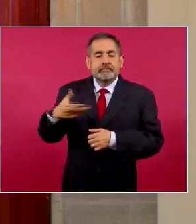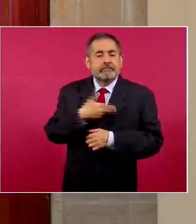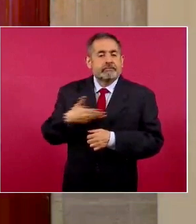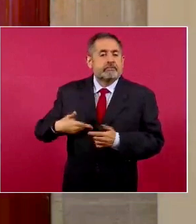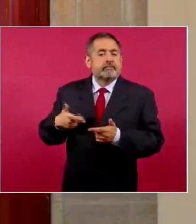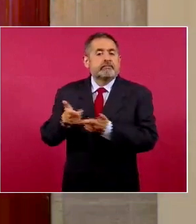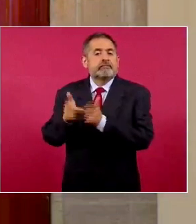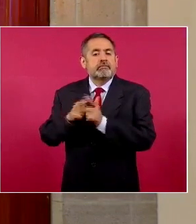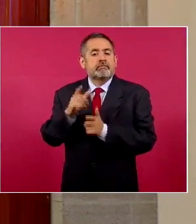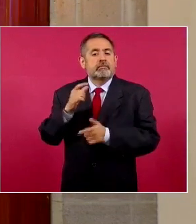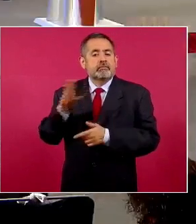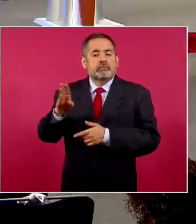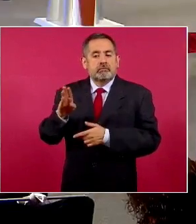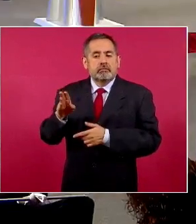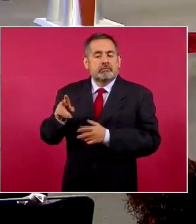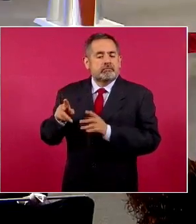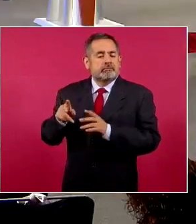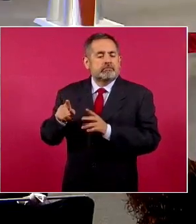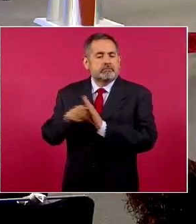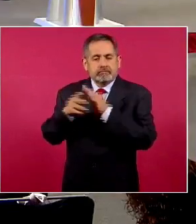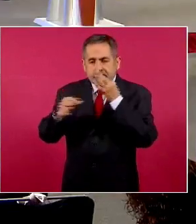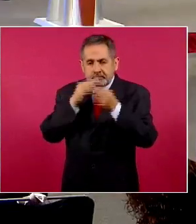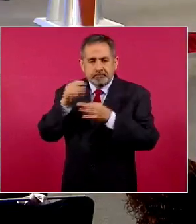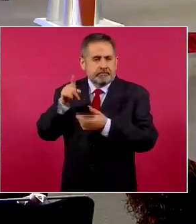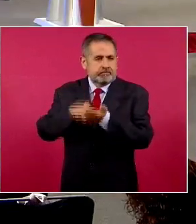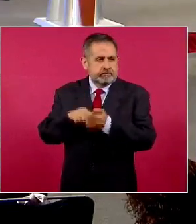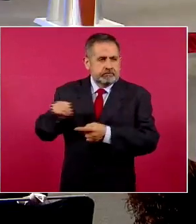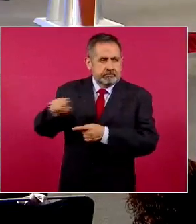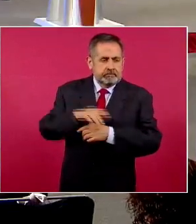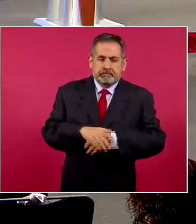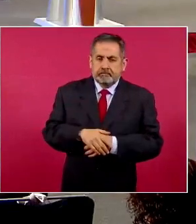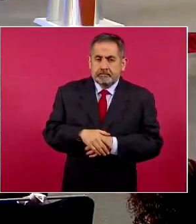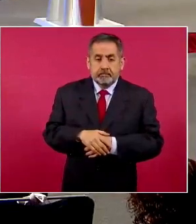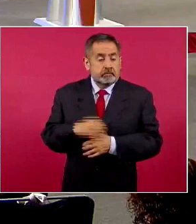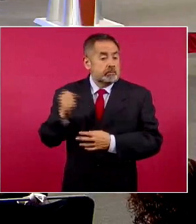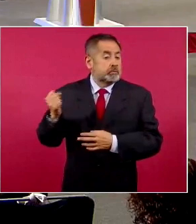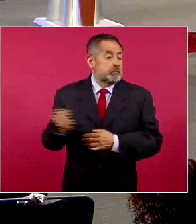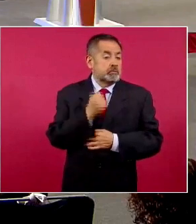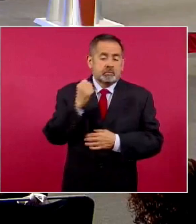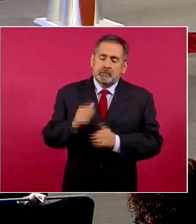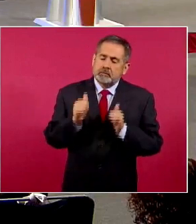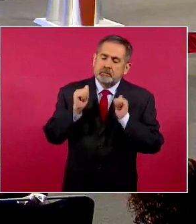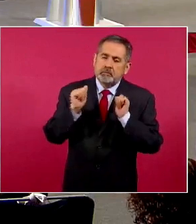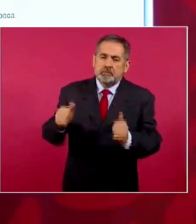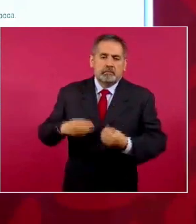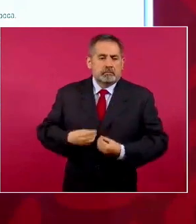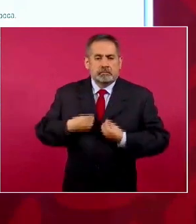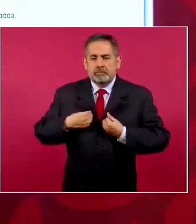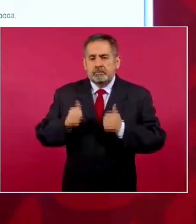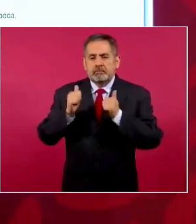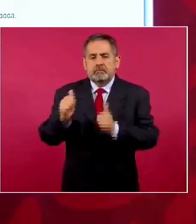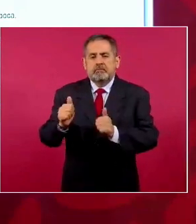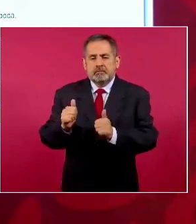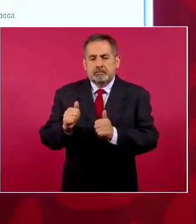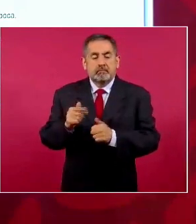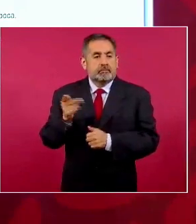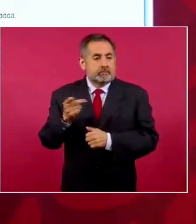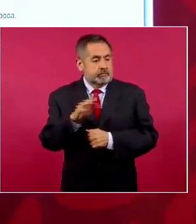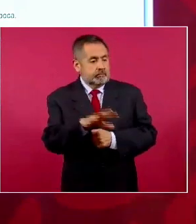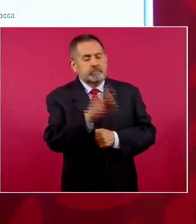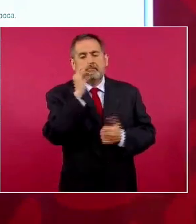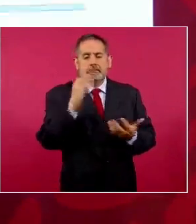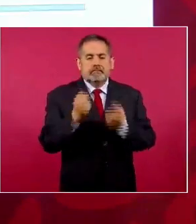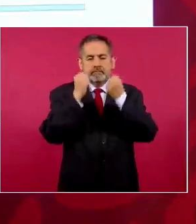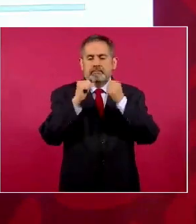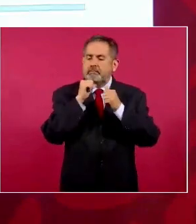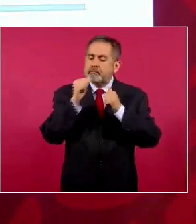Periodistas en la isla. Afortunadamente él está con bien y es un caso ya de localización.